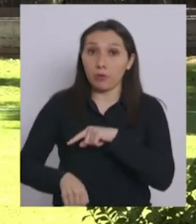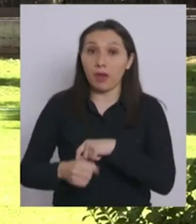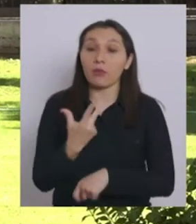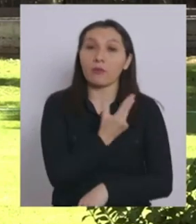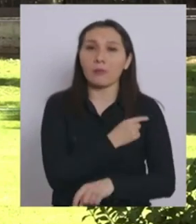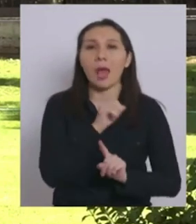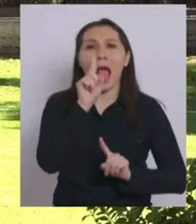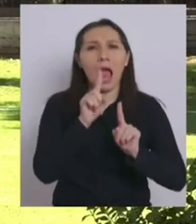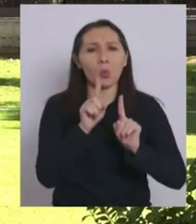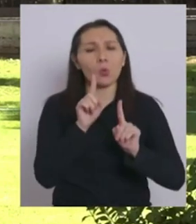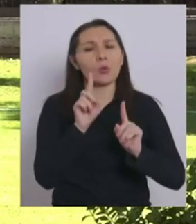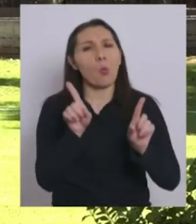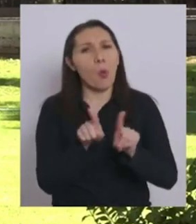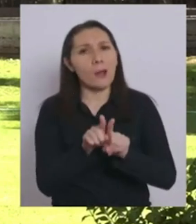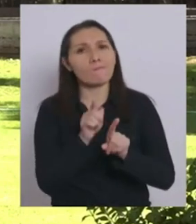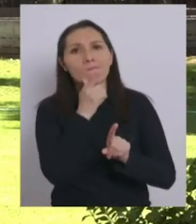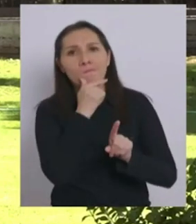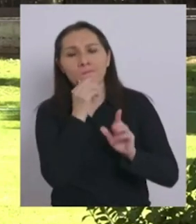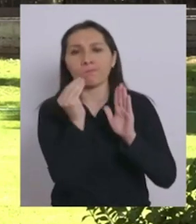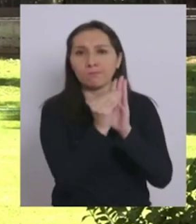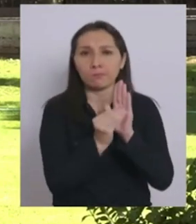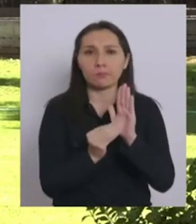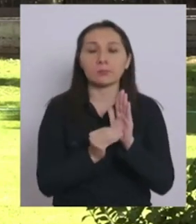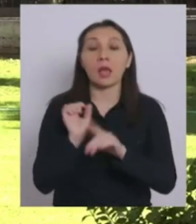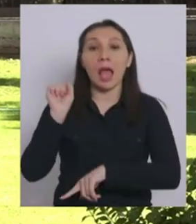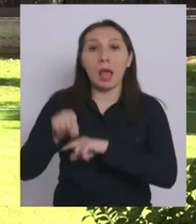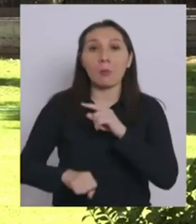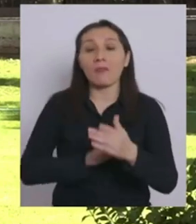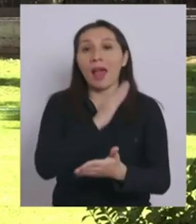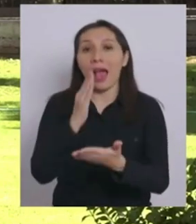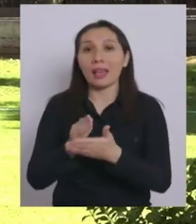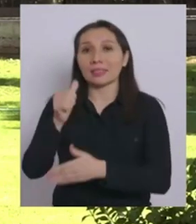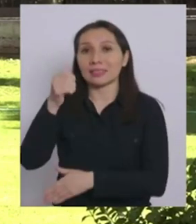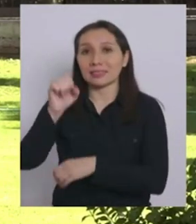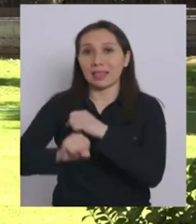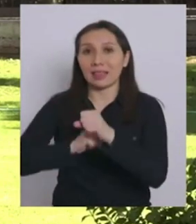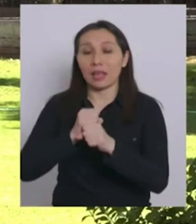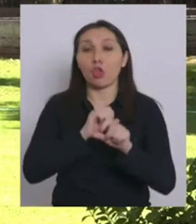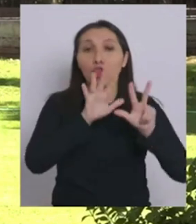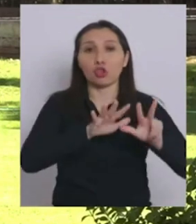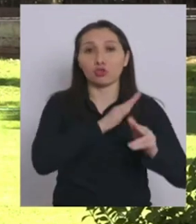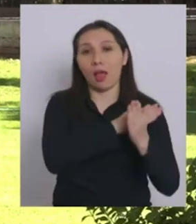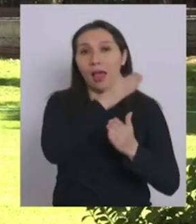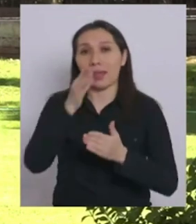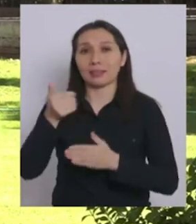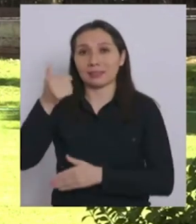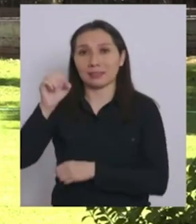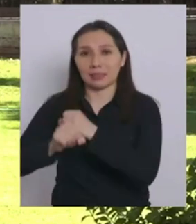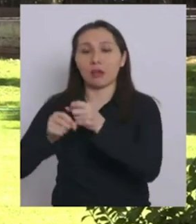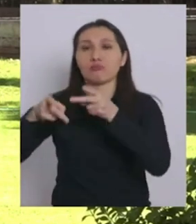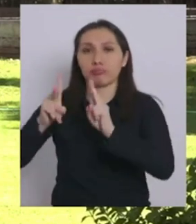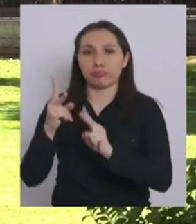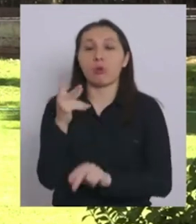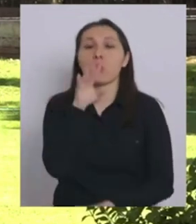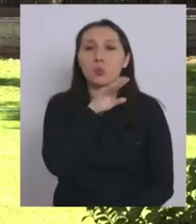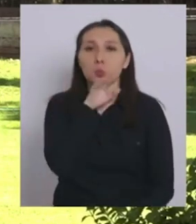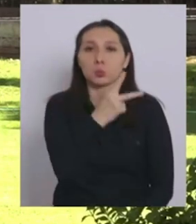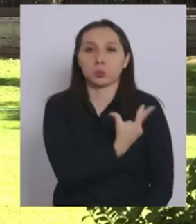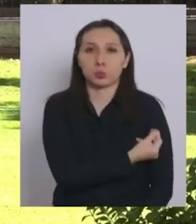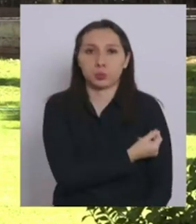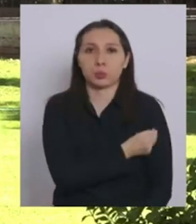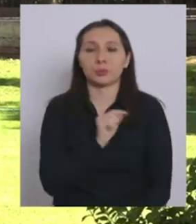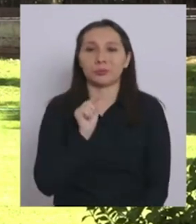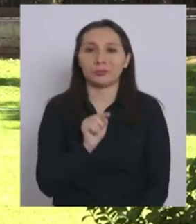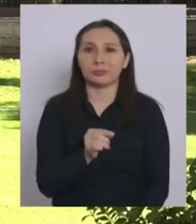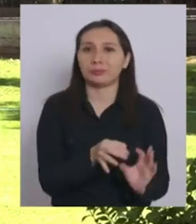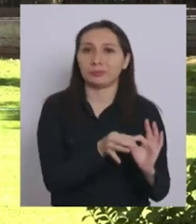estas observaciones primeros aprobaciones hasta los 60 años 18 60 años y la razón de esto tiene que